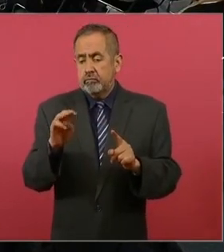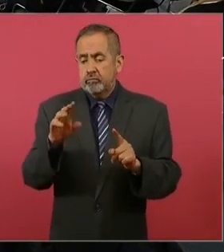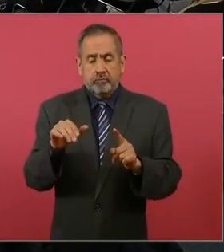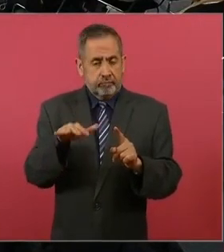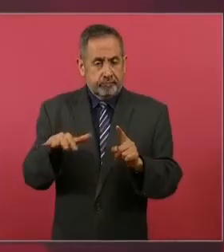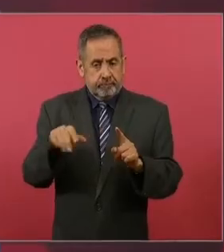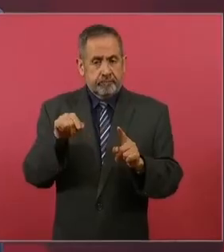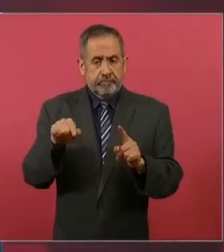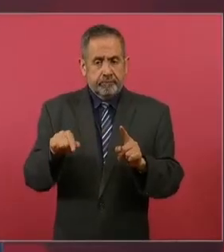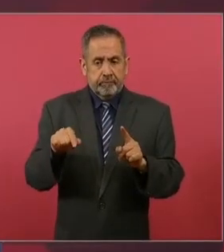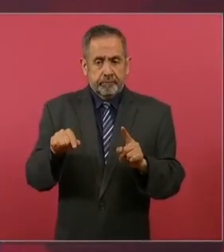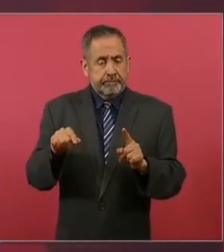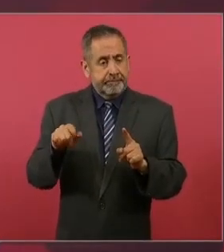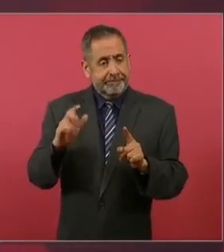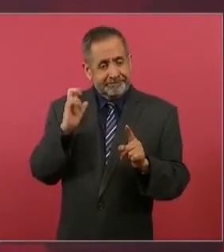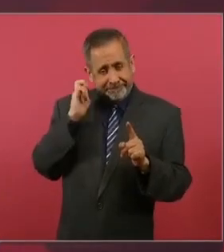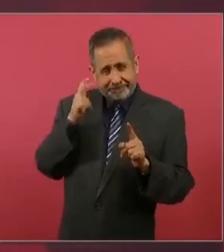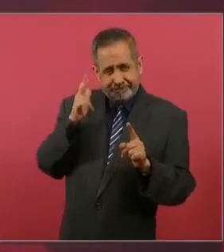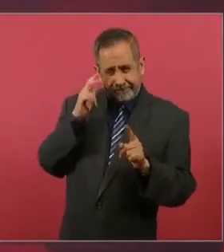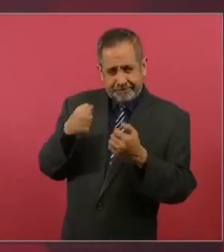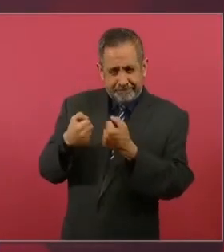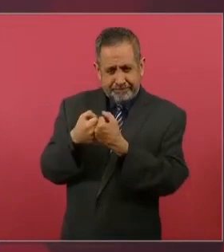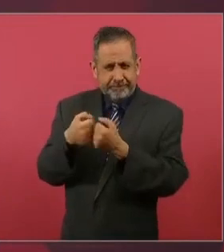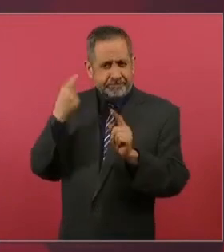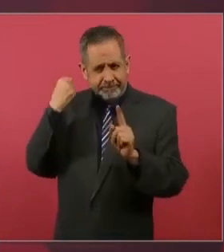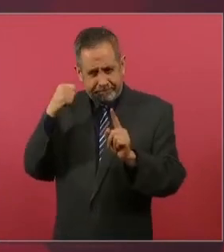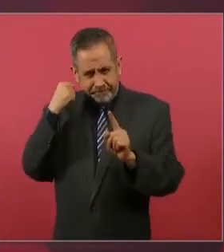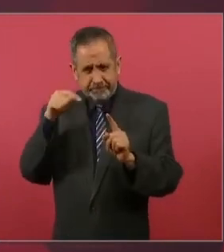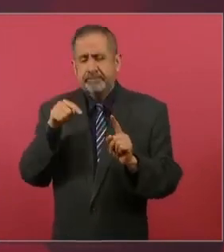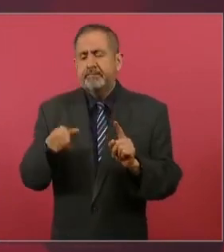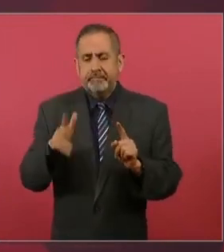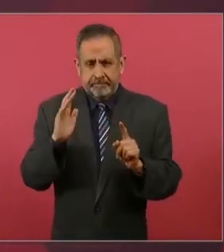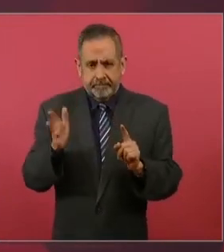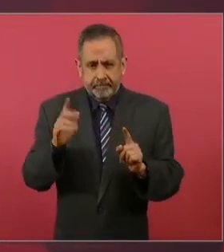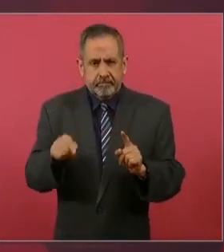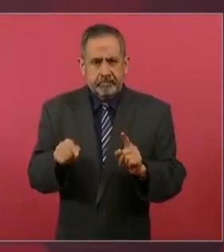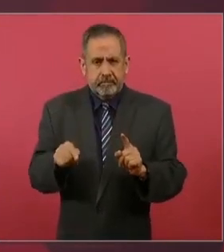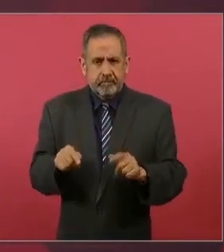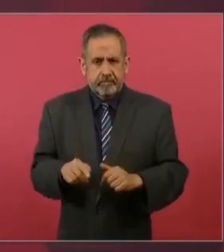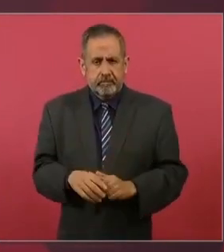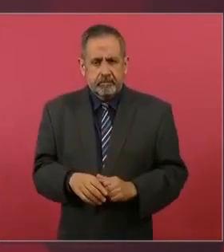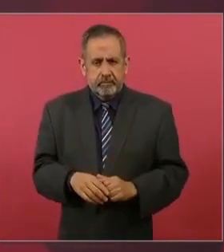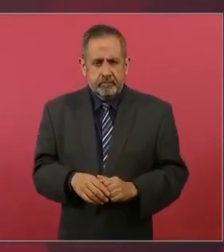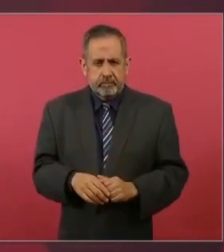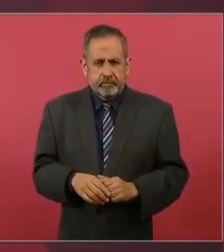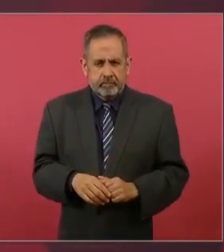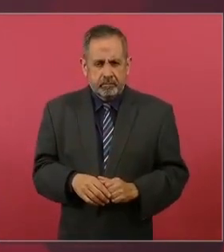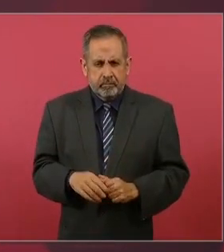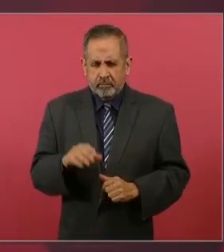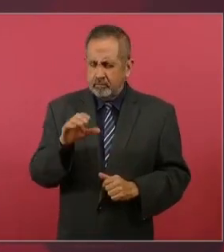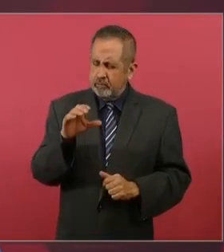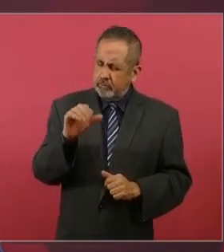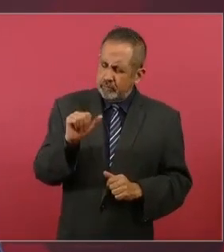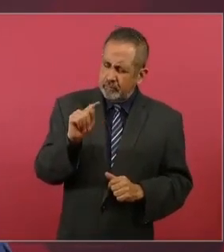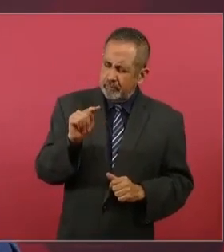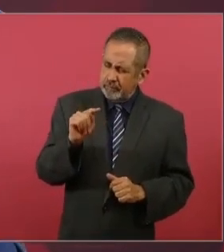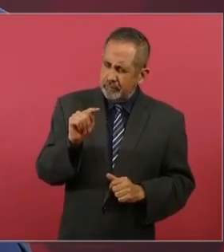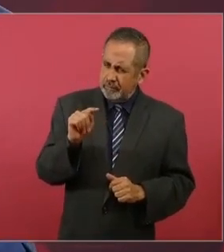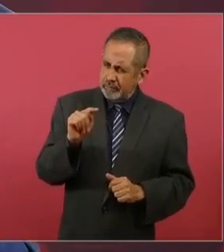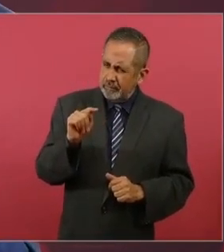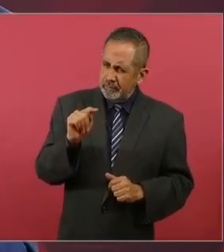de Chiapas en los límites con Tabasco. Sí, señor. Katsu,